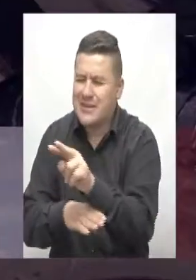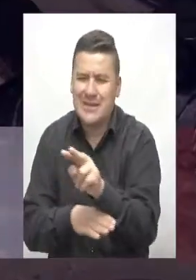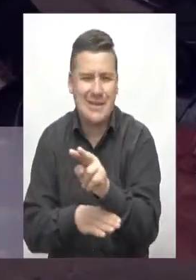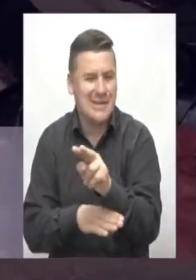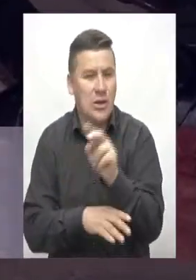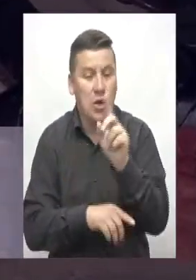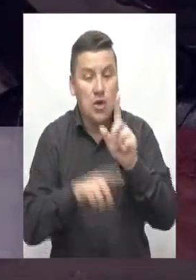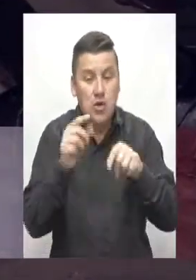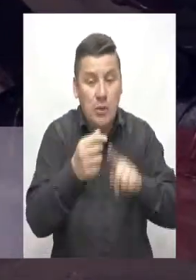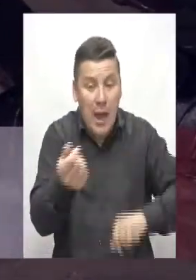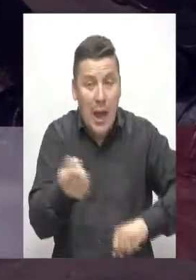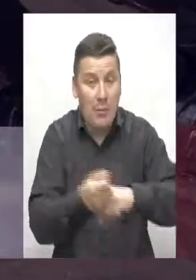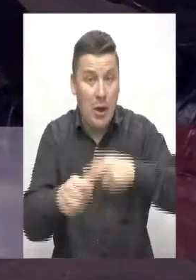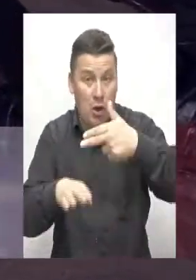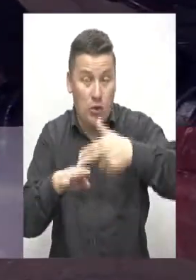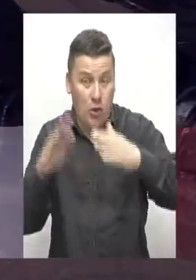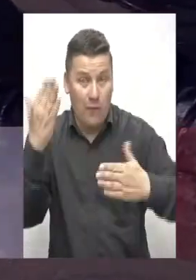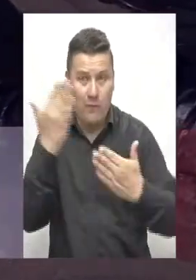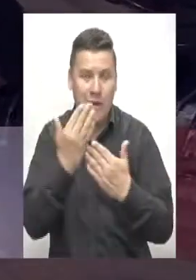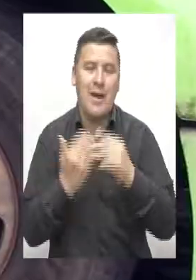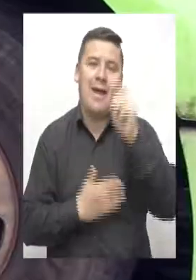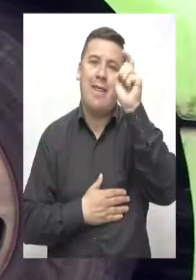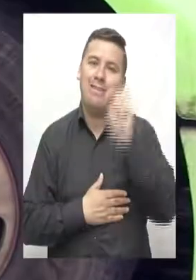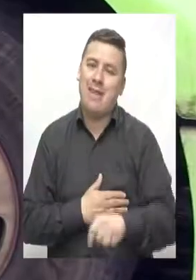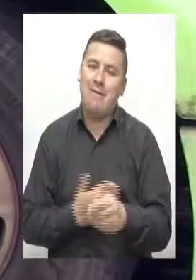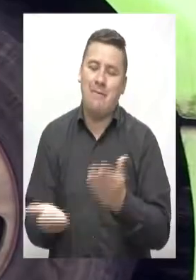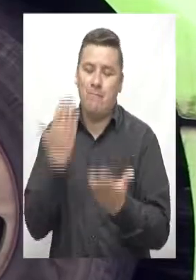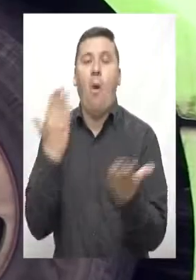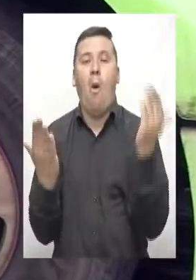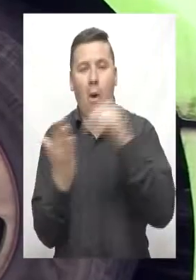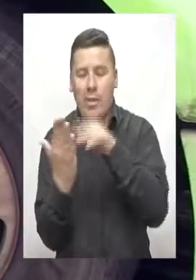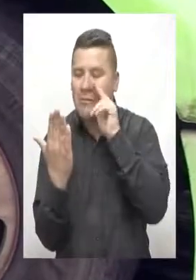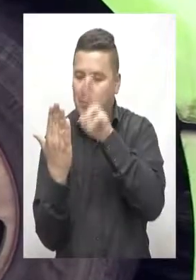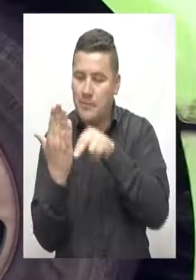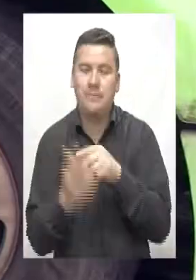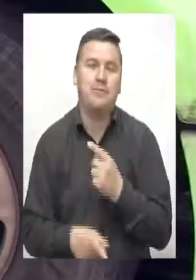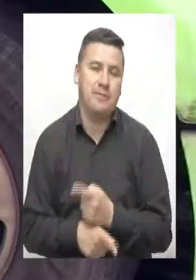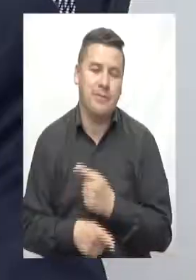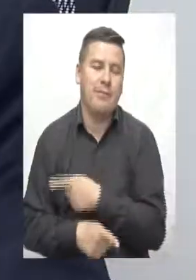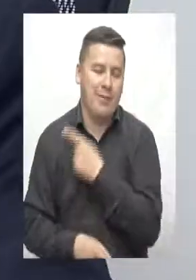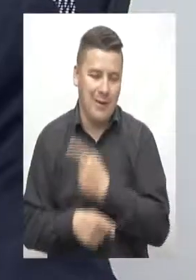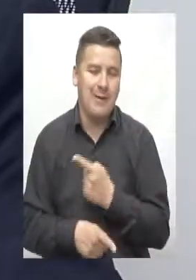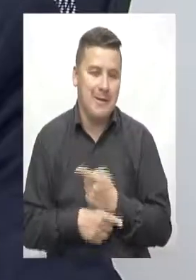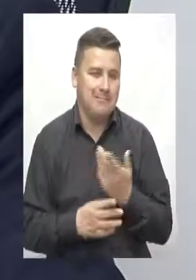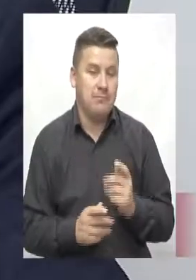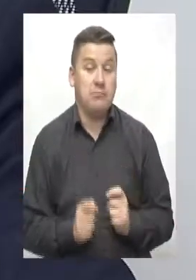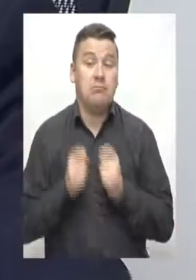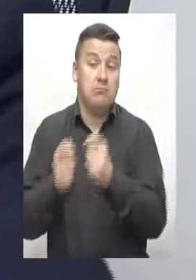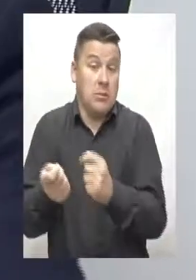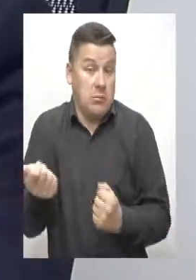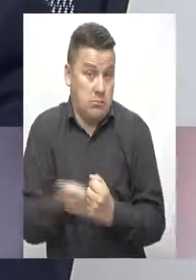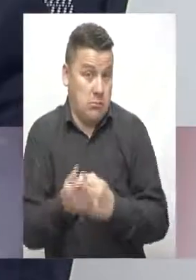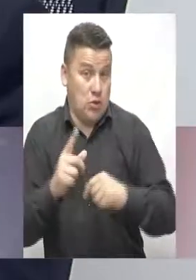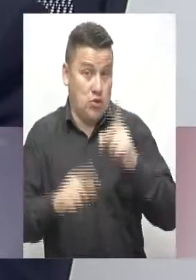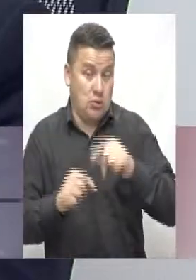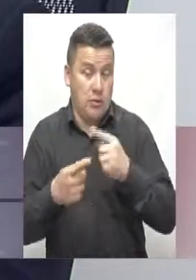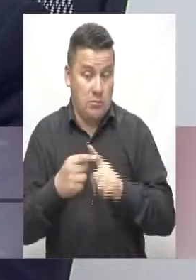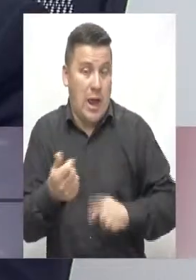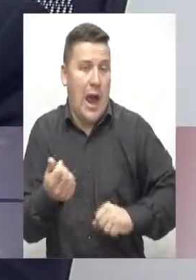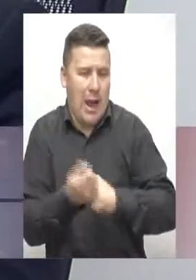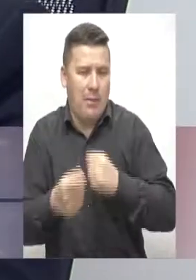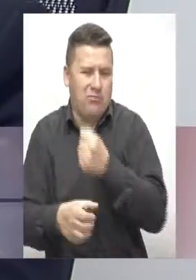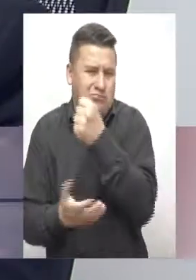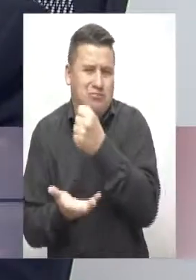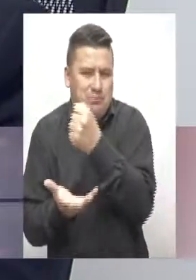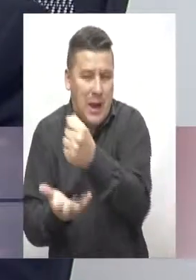determinó que la política de subsidios a los combustibles en la frontera debe ser revisada para que efectivamente se sigan otorgando subsidios